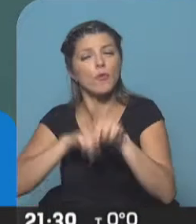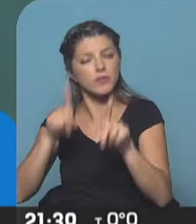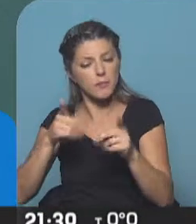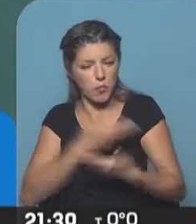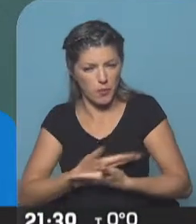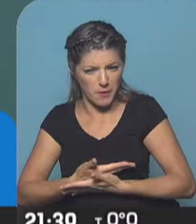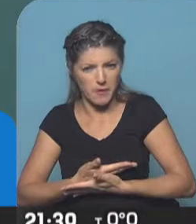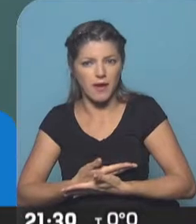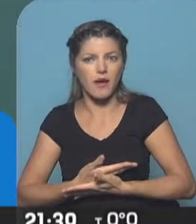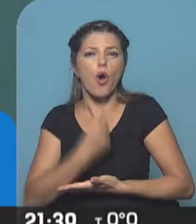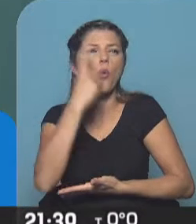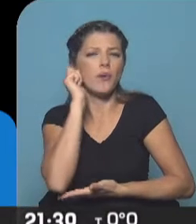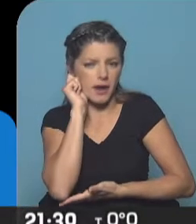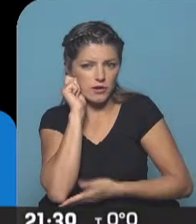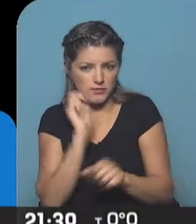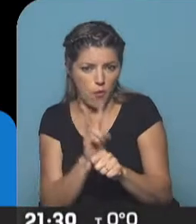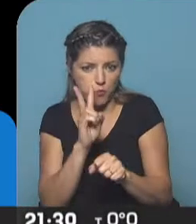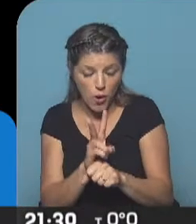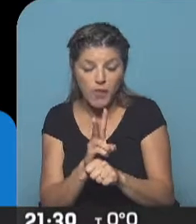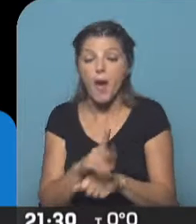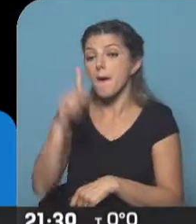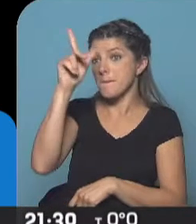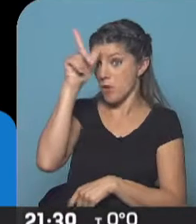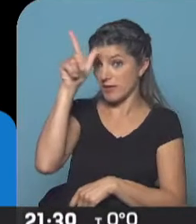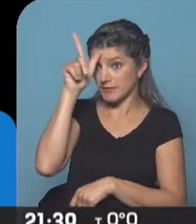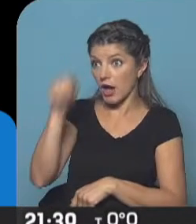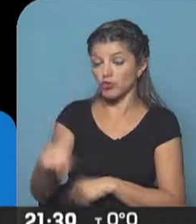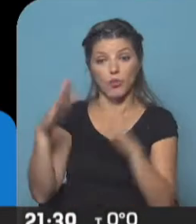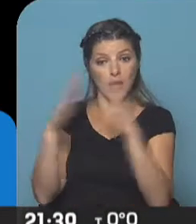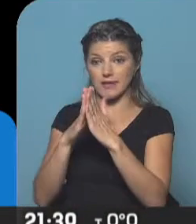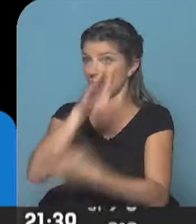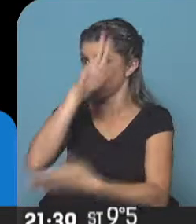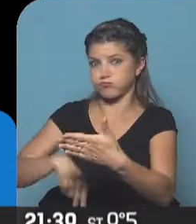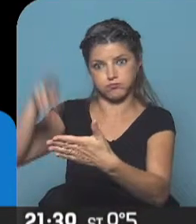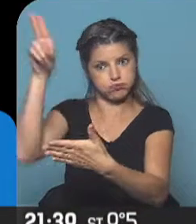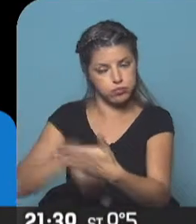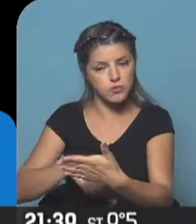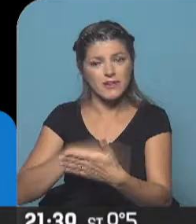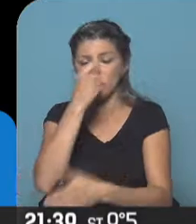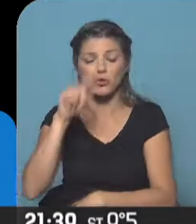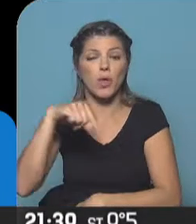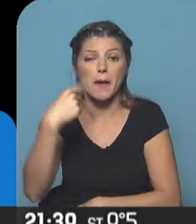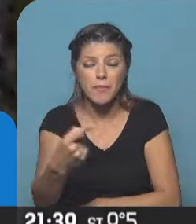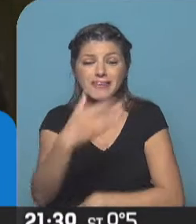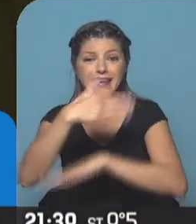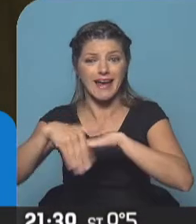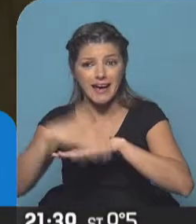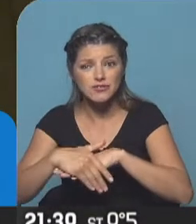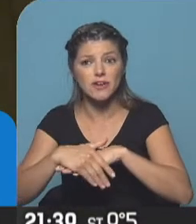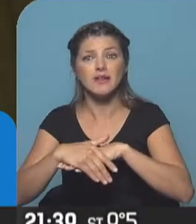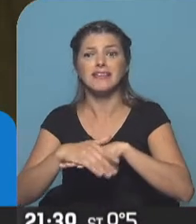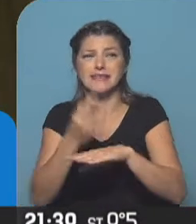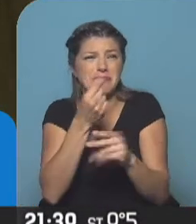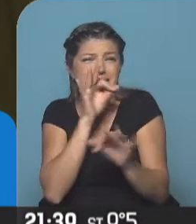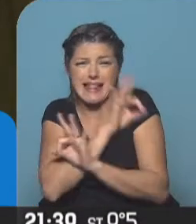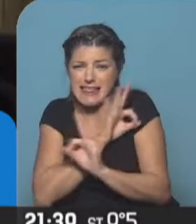añito. La policía les clausura el departamento y en minutos está en la calle con bebé a cargo y sin un peso. ¿Cómo llevar una vida digna y alimentar